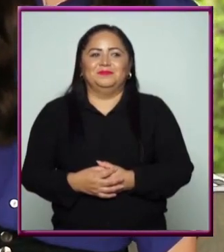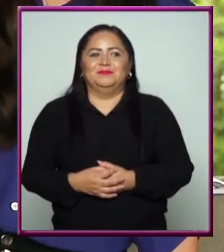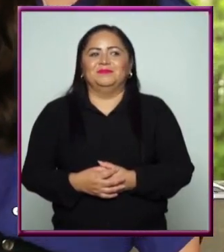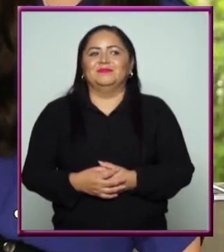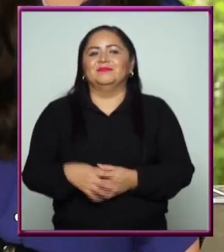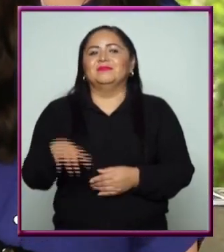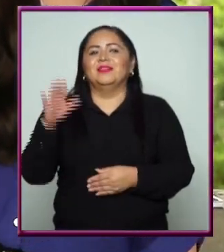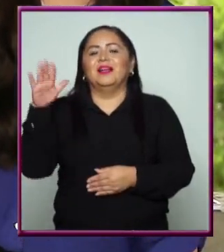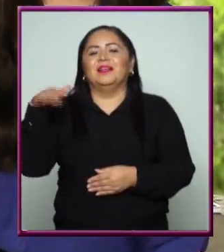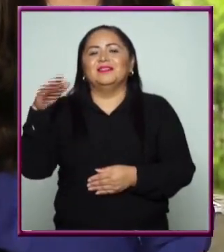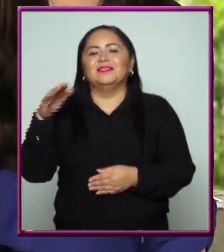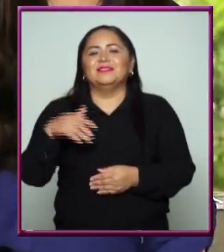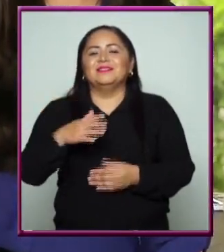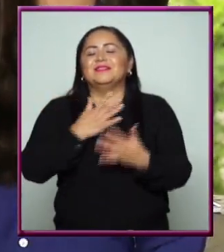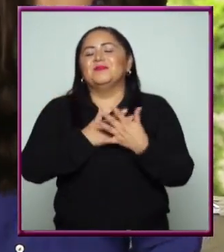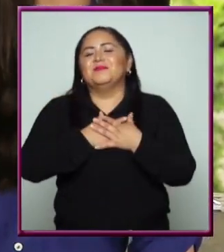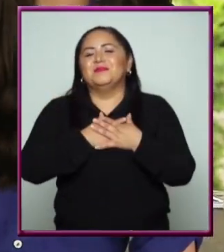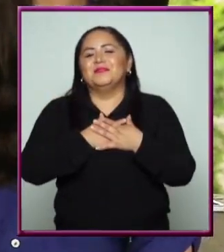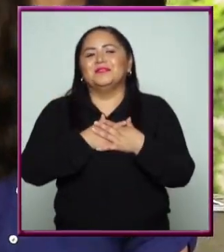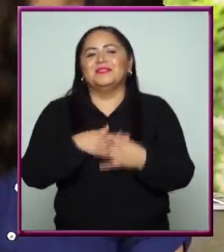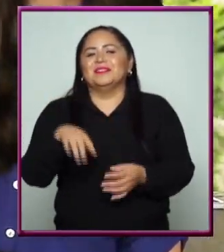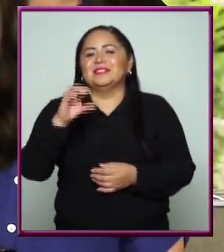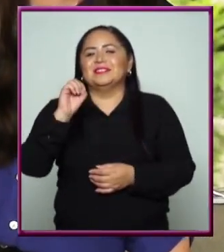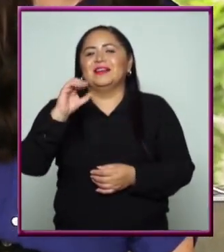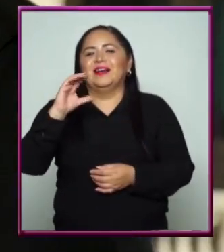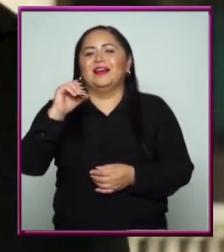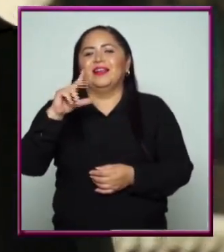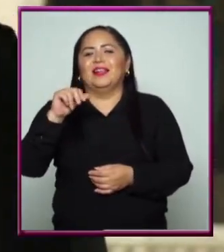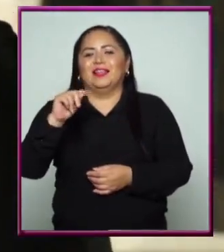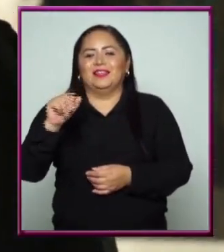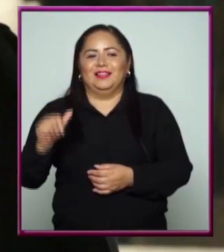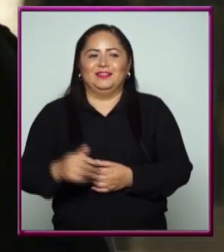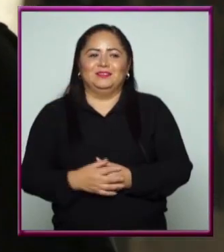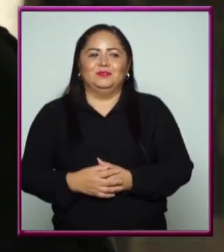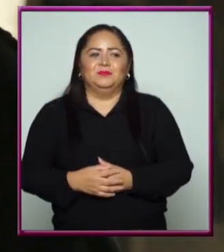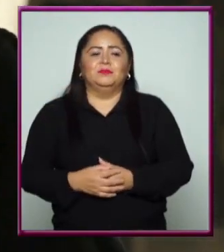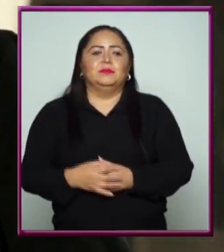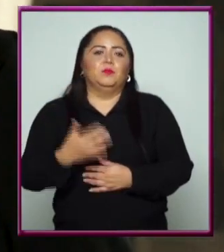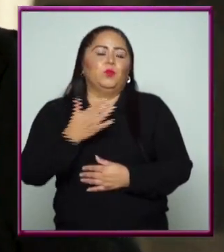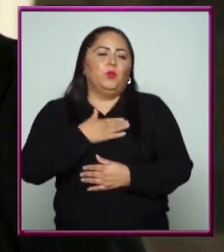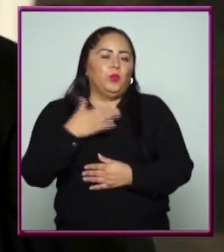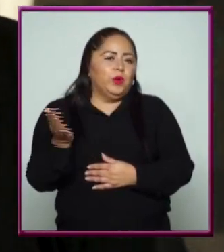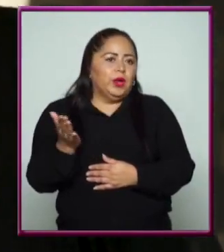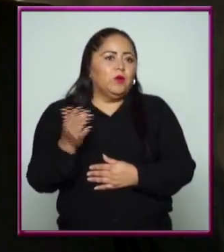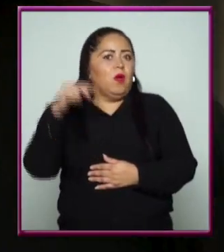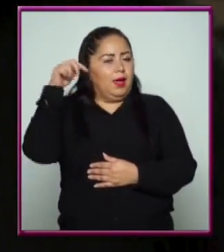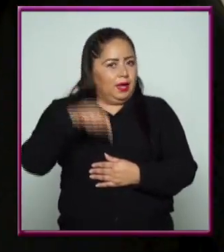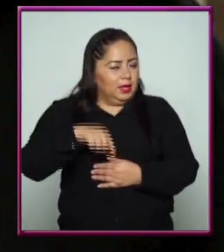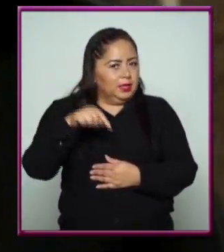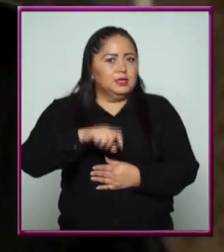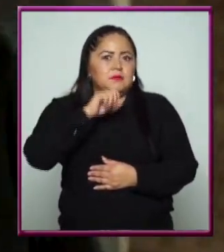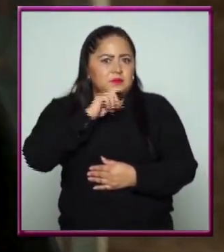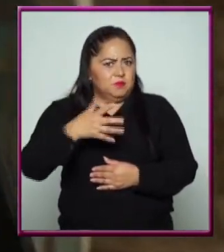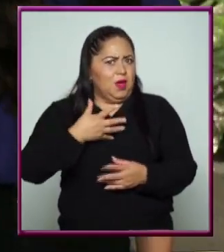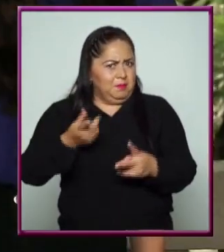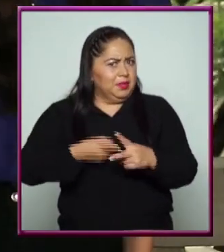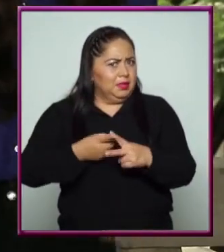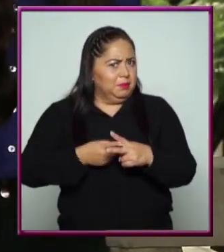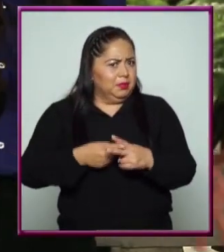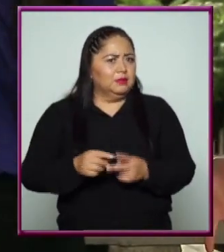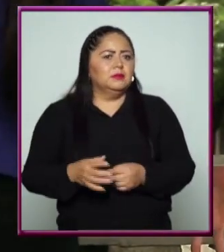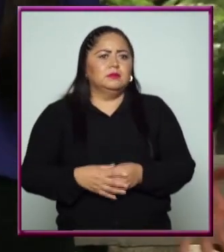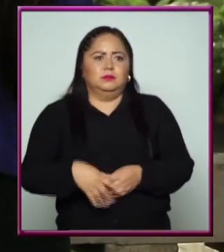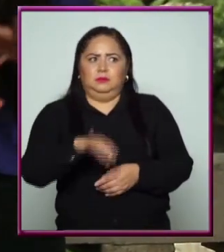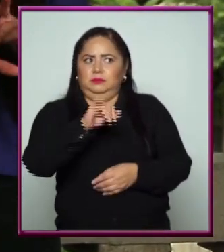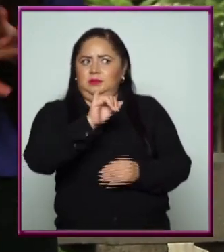Adiós, amor. Adiós, Escarlata. Bueno, ¿y aquí también habrá matemáticas?